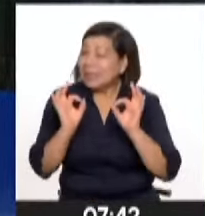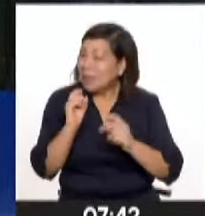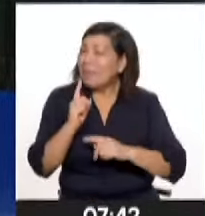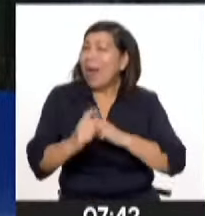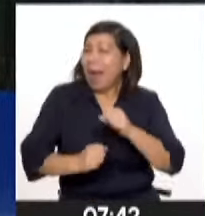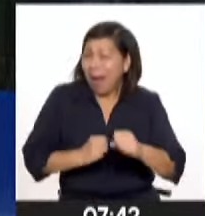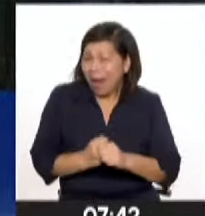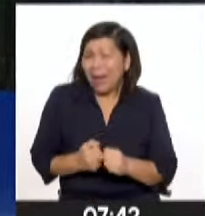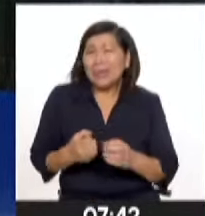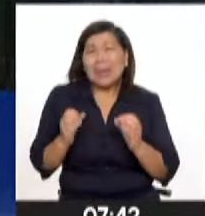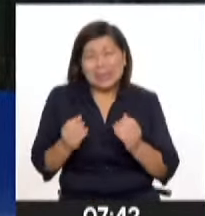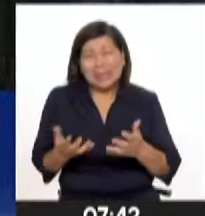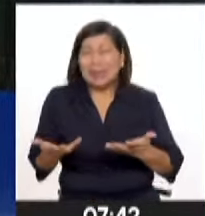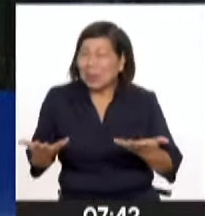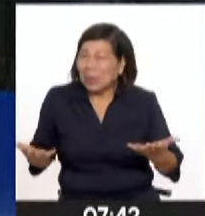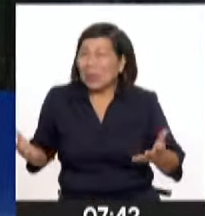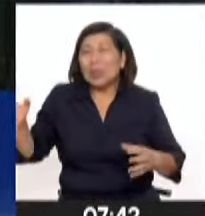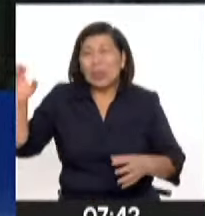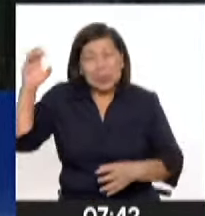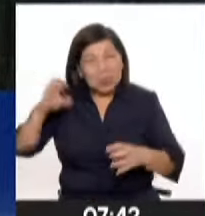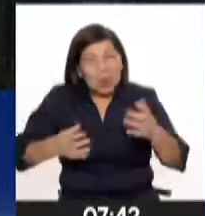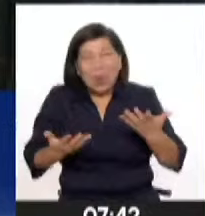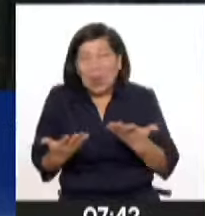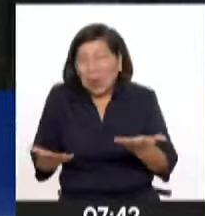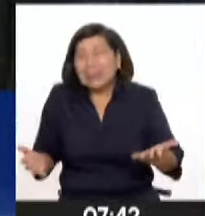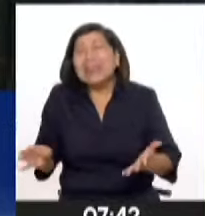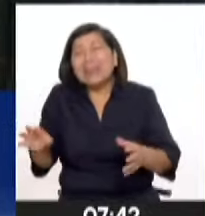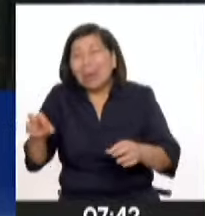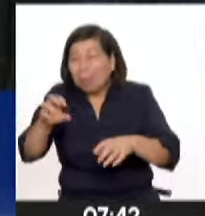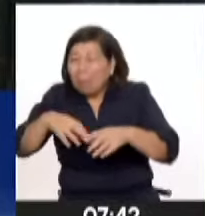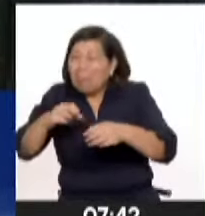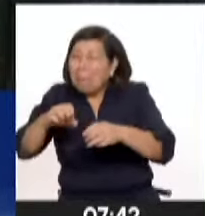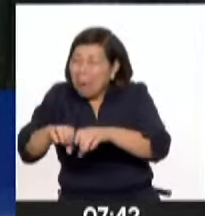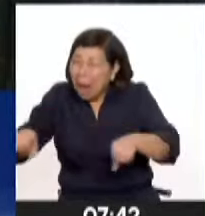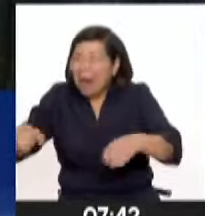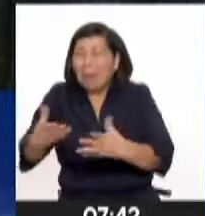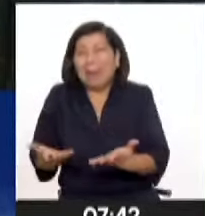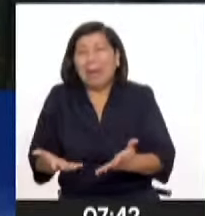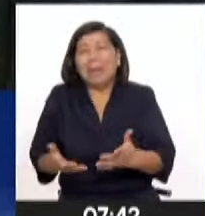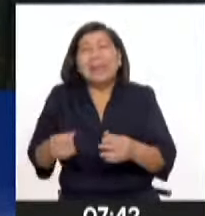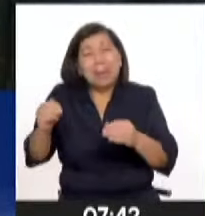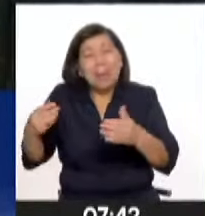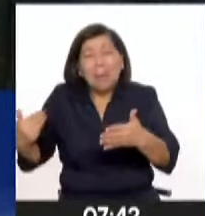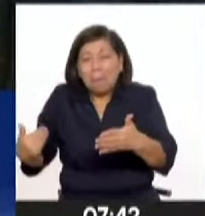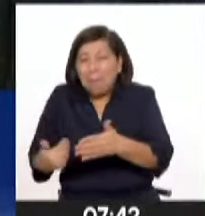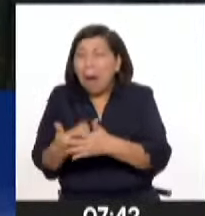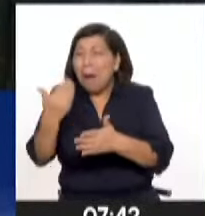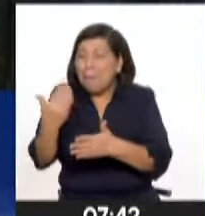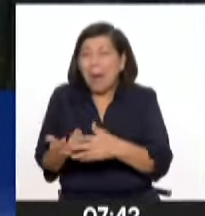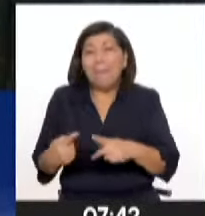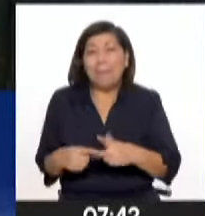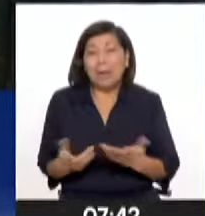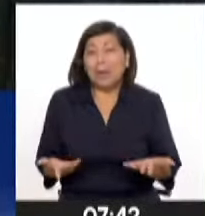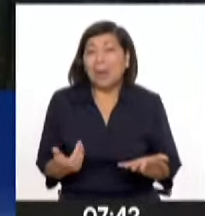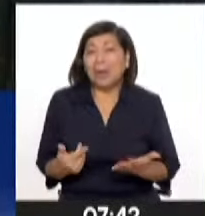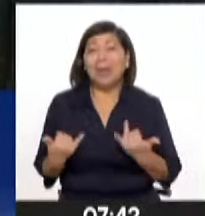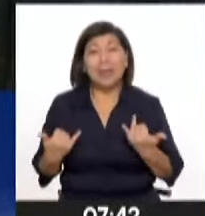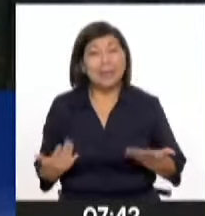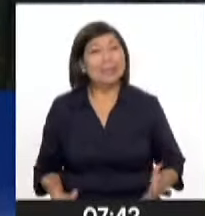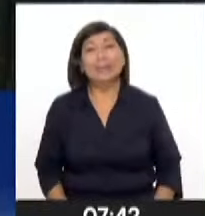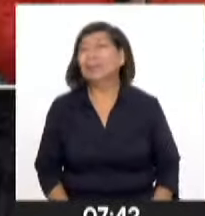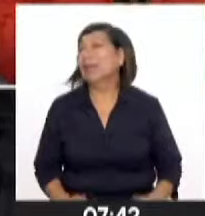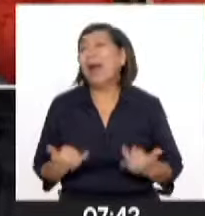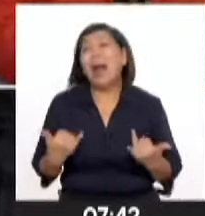años traen sedimentos con las lluvias. Entonces, todos los años los ríos se van acolmatando. Y eso es lo que ha